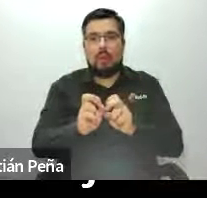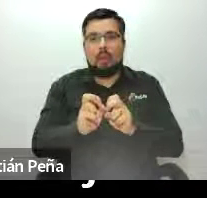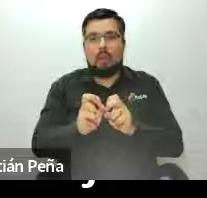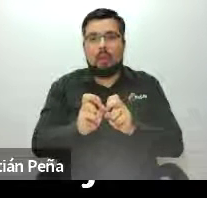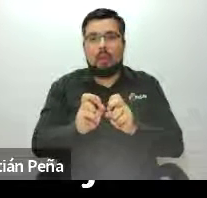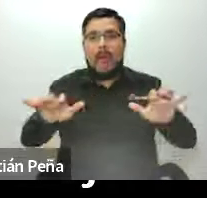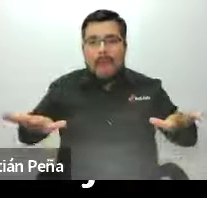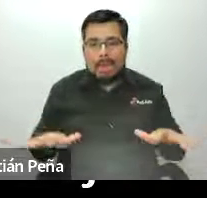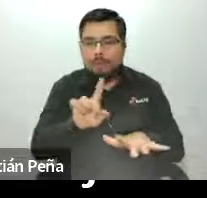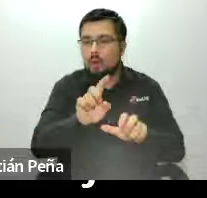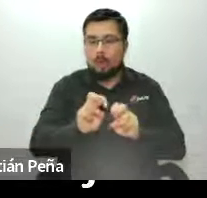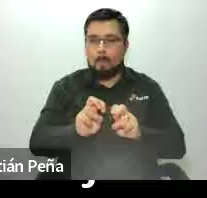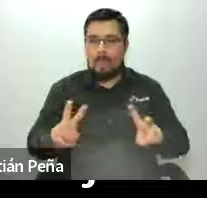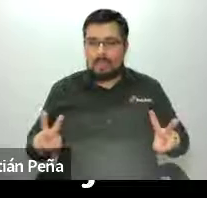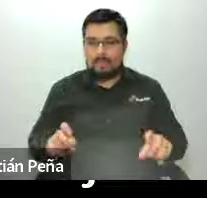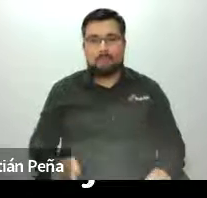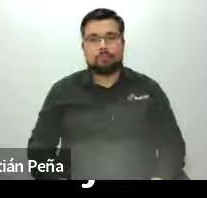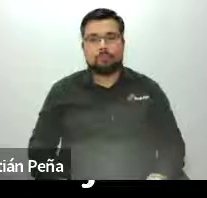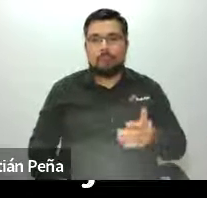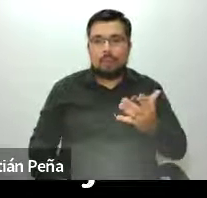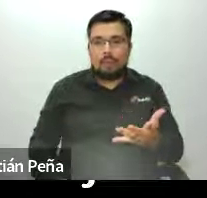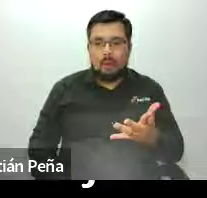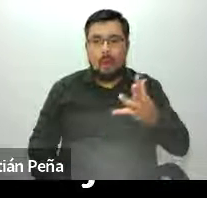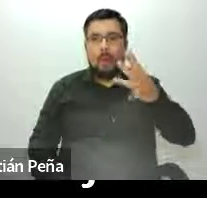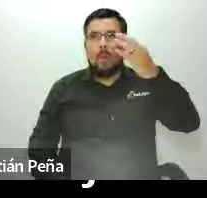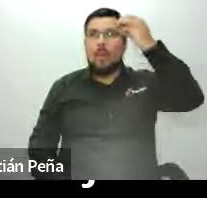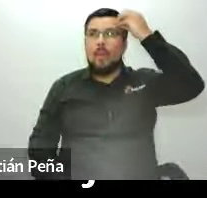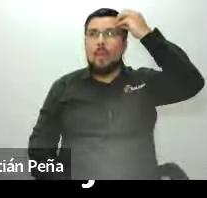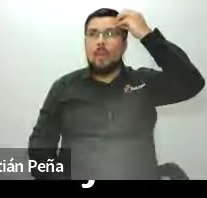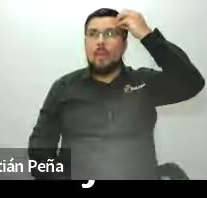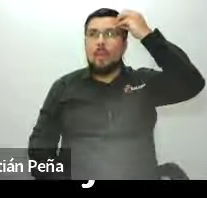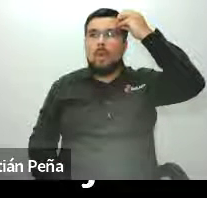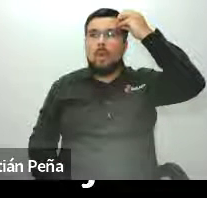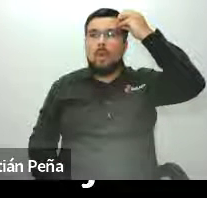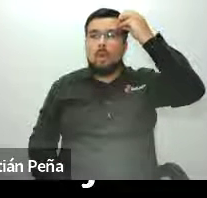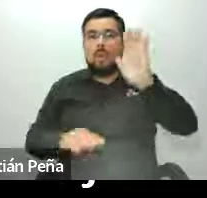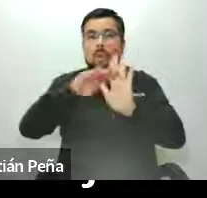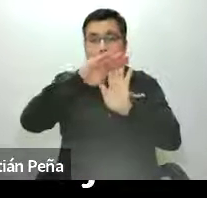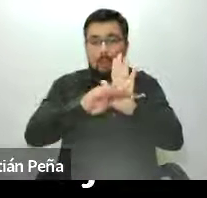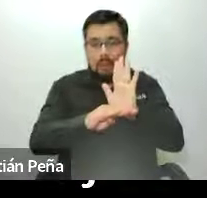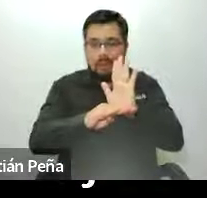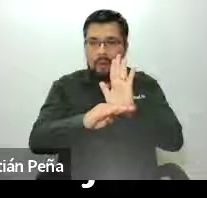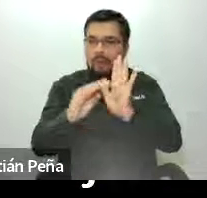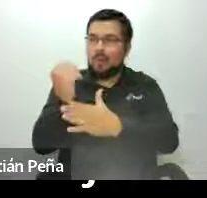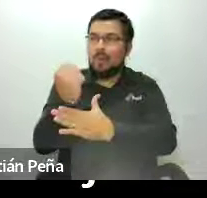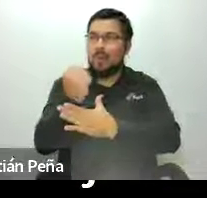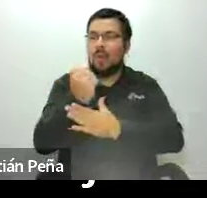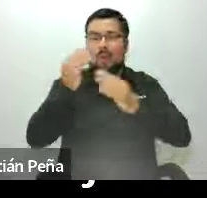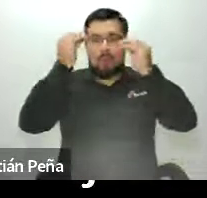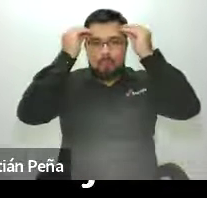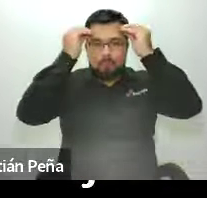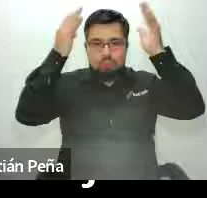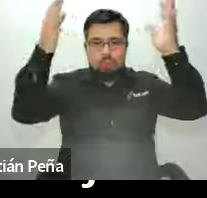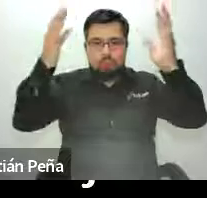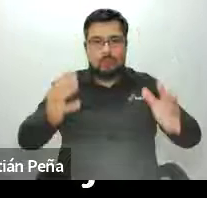creación de estos criterios fue como se iluminó, ¿verdad, Lilita? Por Se supuesto, iluminó claro.